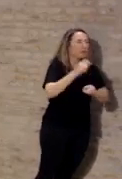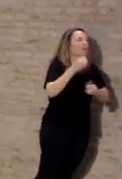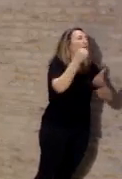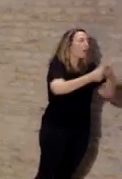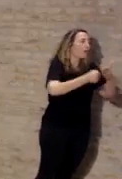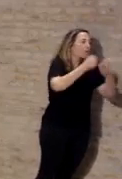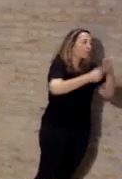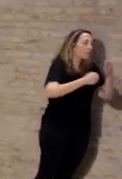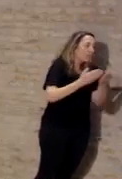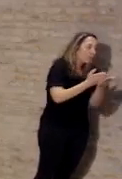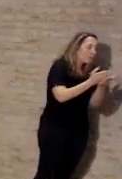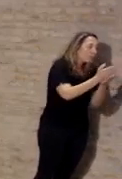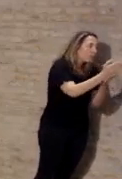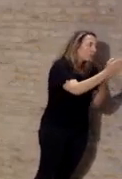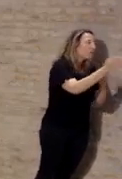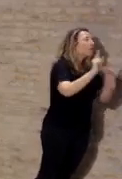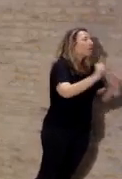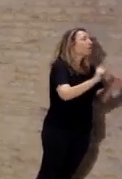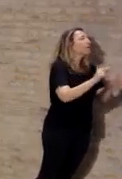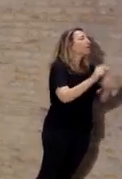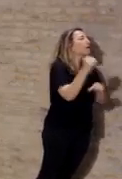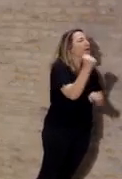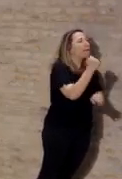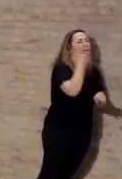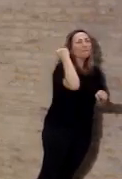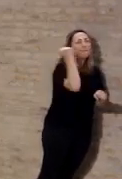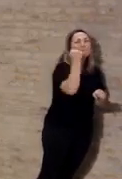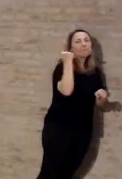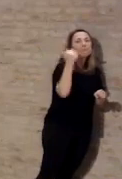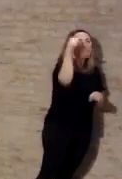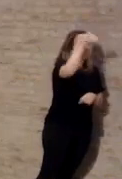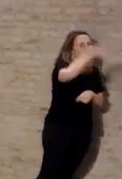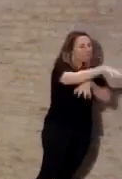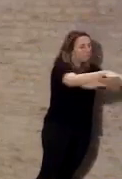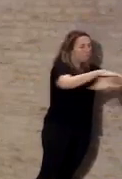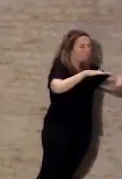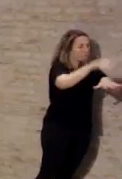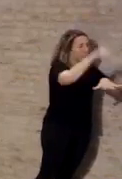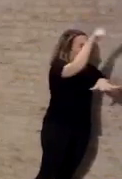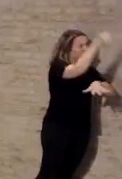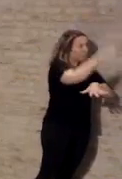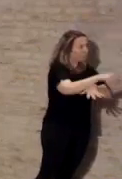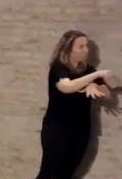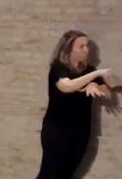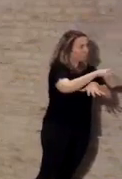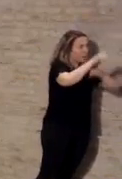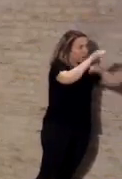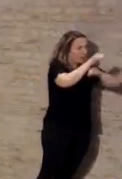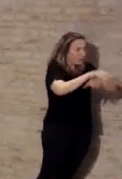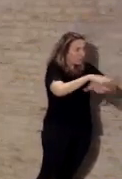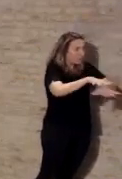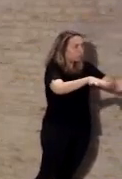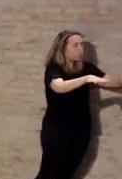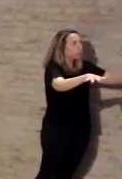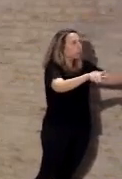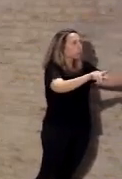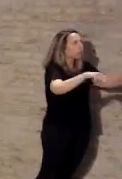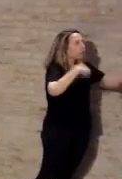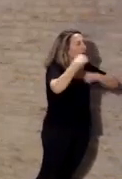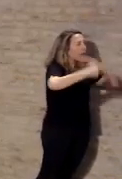sigamos trabajando en ello creo que es muy importante esto y que y que se siga